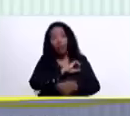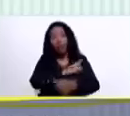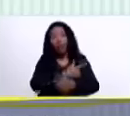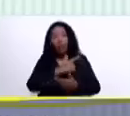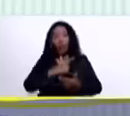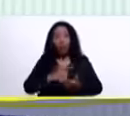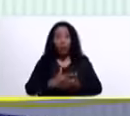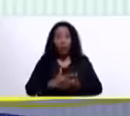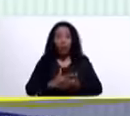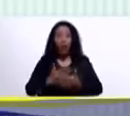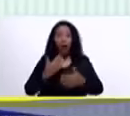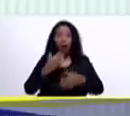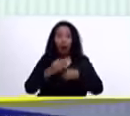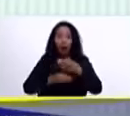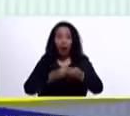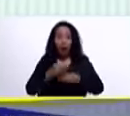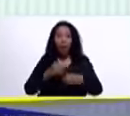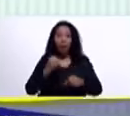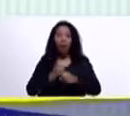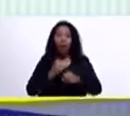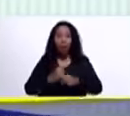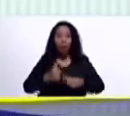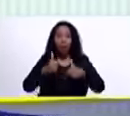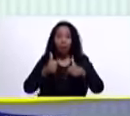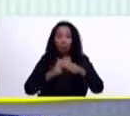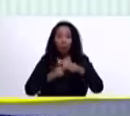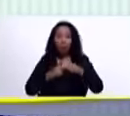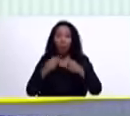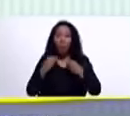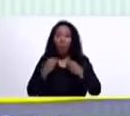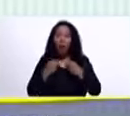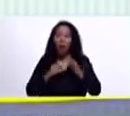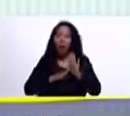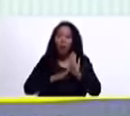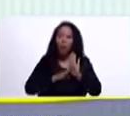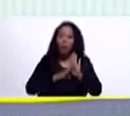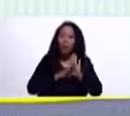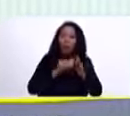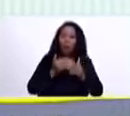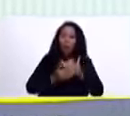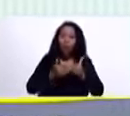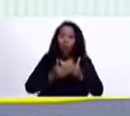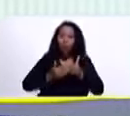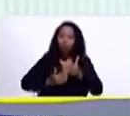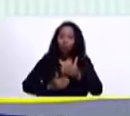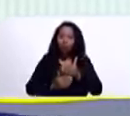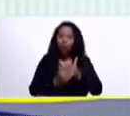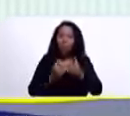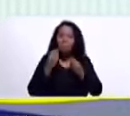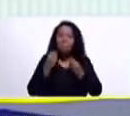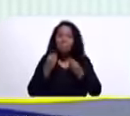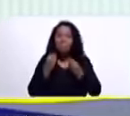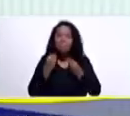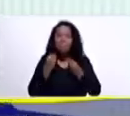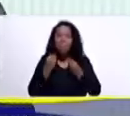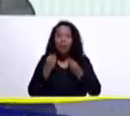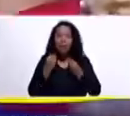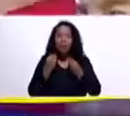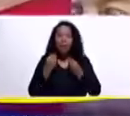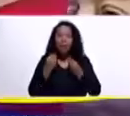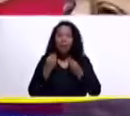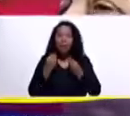presente, vamos a hacer un buen trabajo de manera tal de avanzar en determinar no solo la parte de los contrabandos, sino los ilícitos. Es